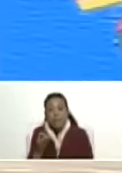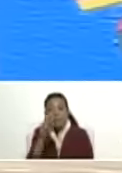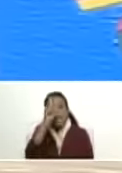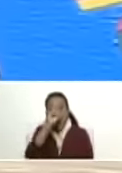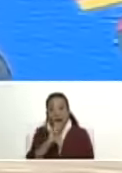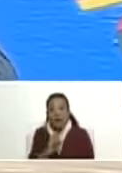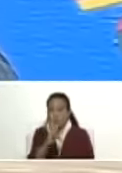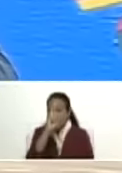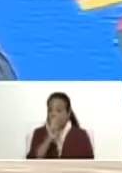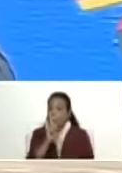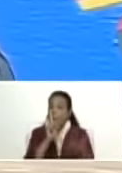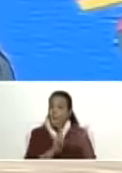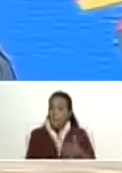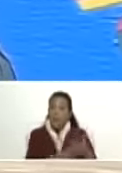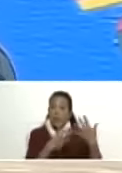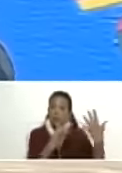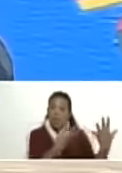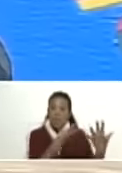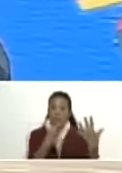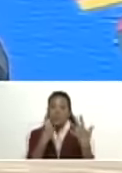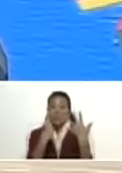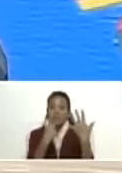anoten ese año,